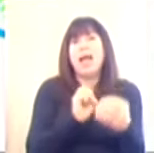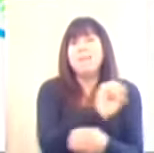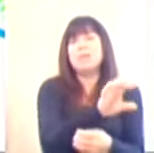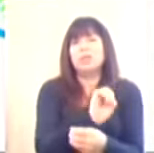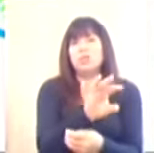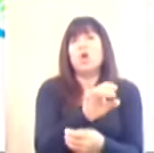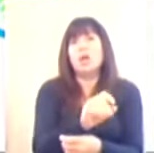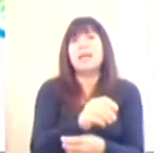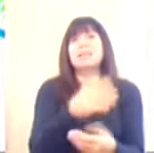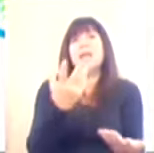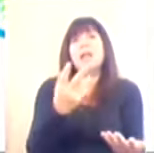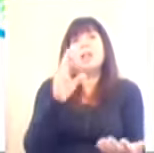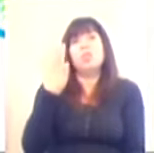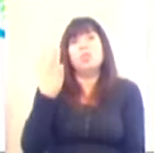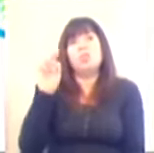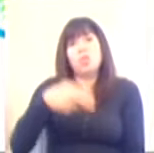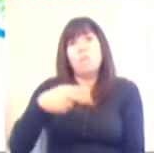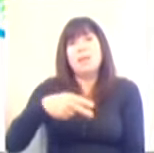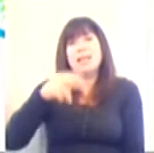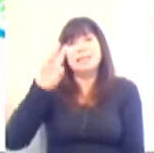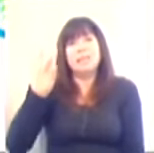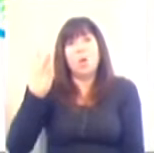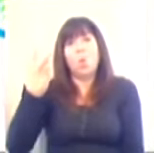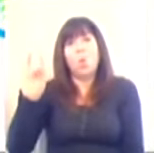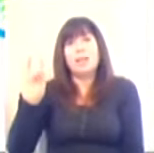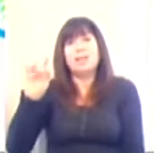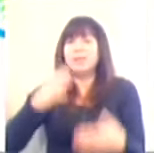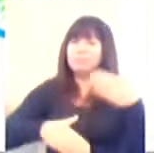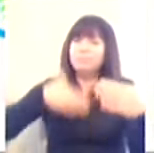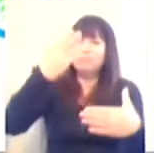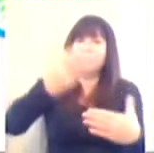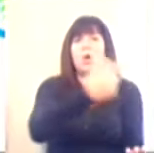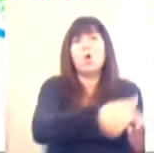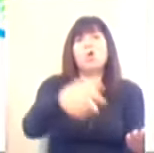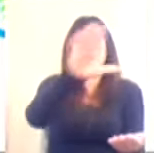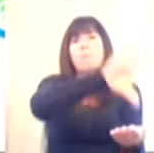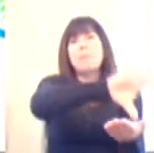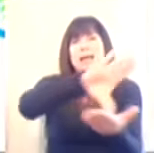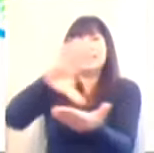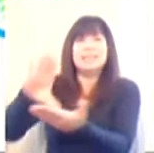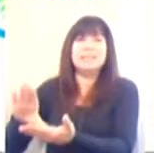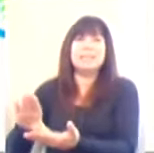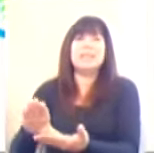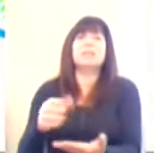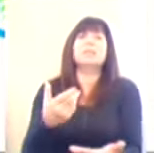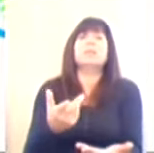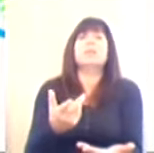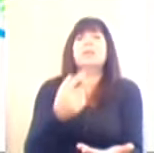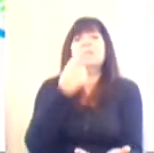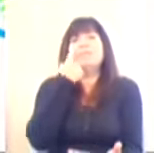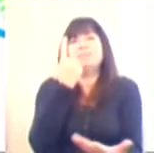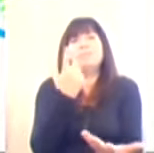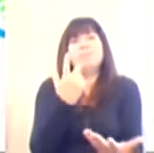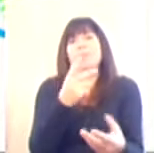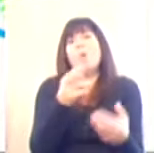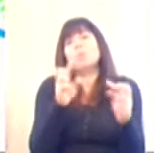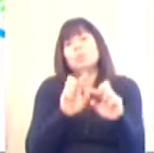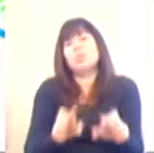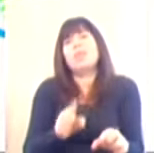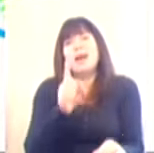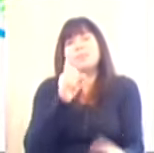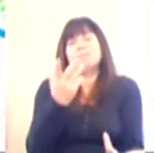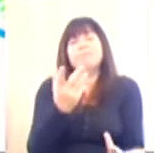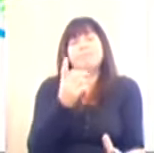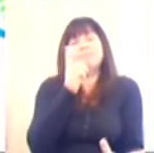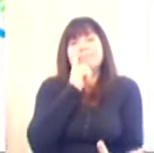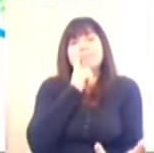año 2050, cruzar la frontera y lograr llegar a ser un país carbono neutral y carbono negativo posteriormente a eso.